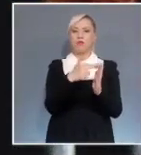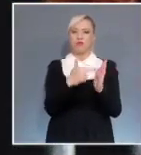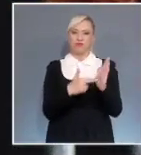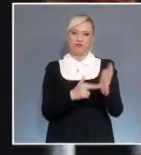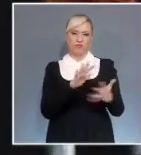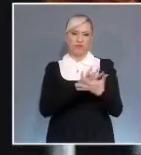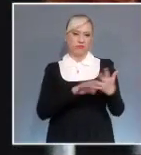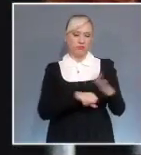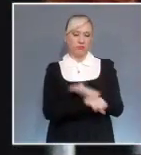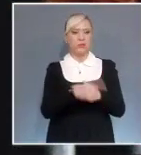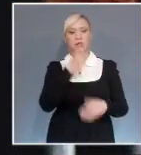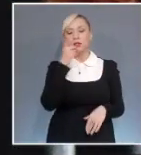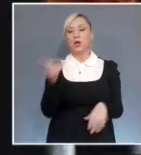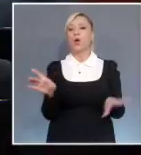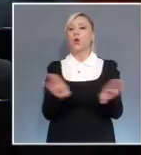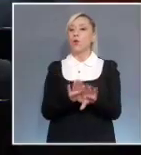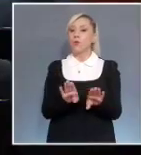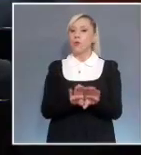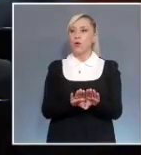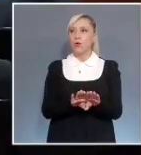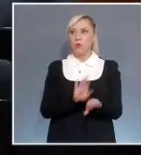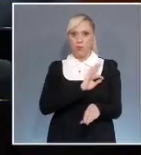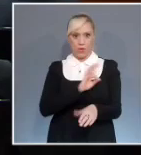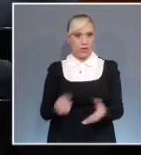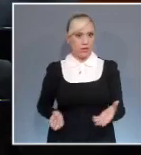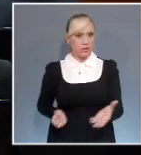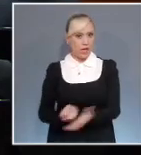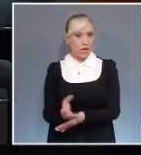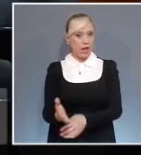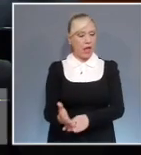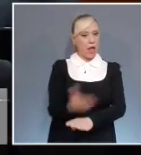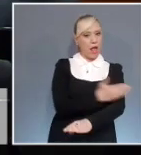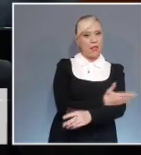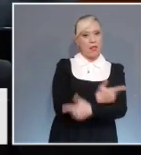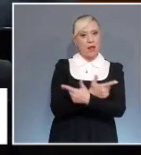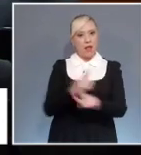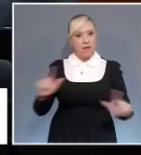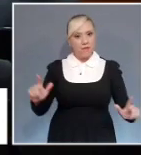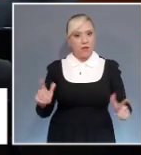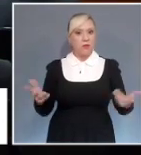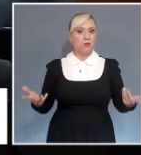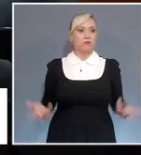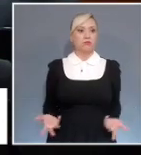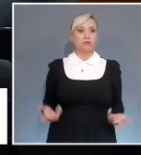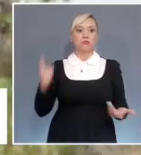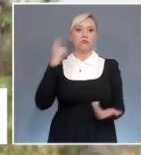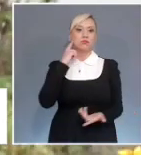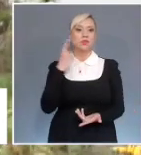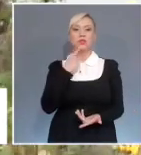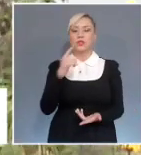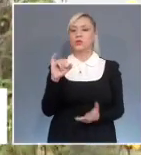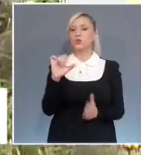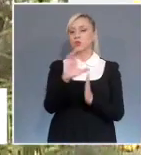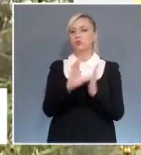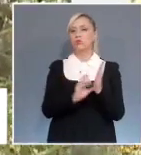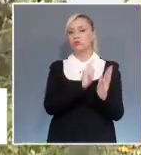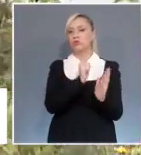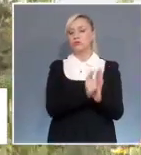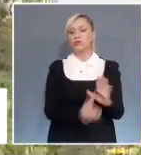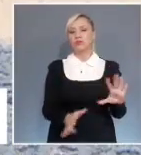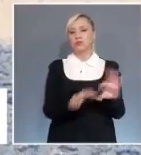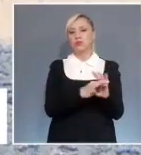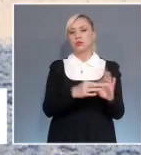la libertad anticipada. La primera sala de la Corte determinó que es constitucional la disposición de la